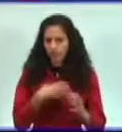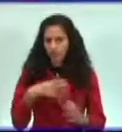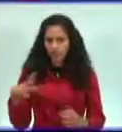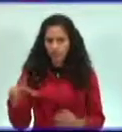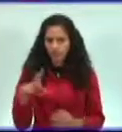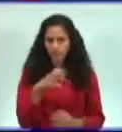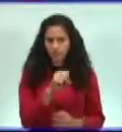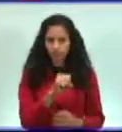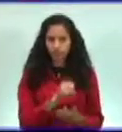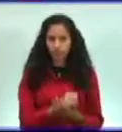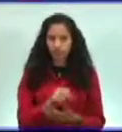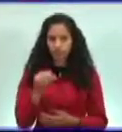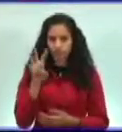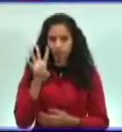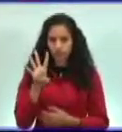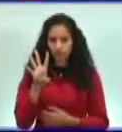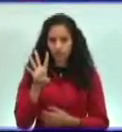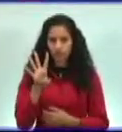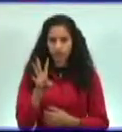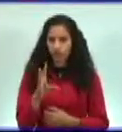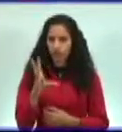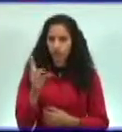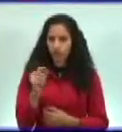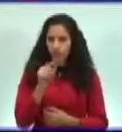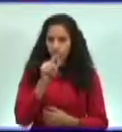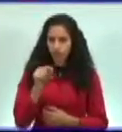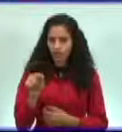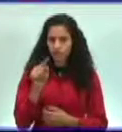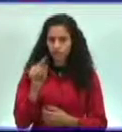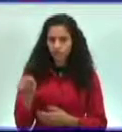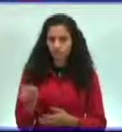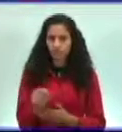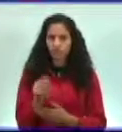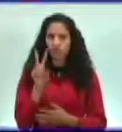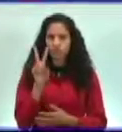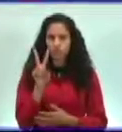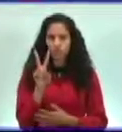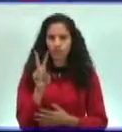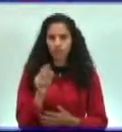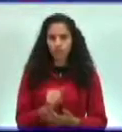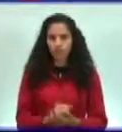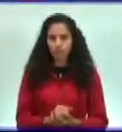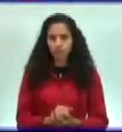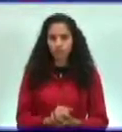total? 4. ¿Cuánto hemos tachado? 2.